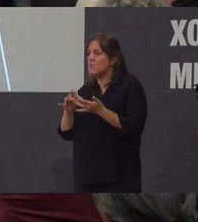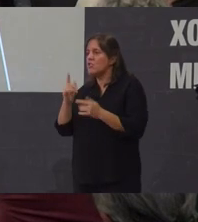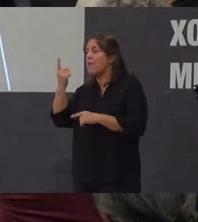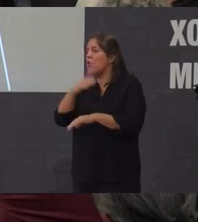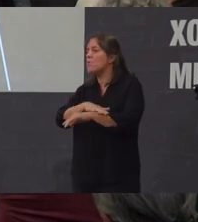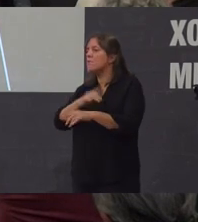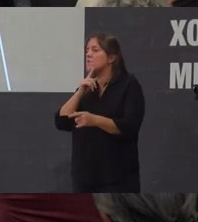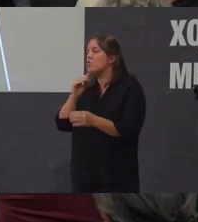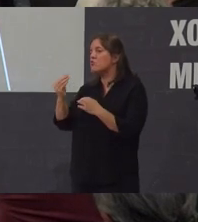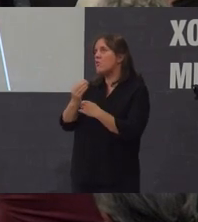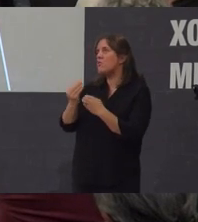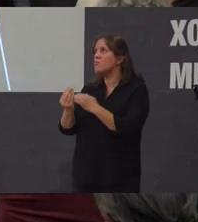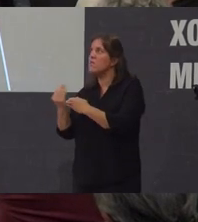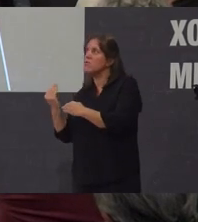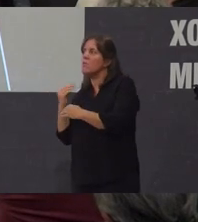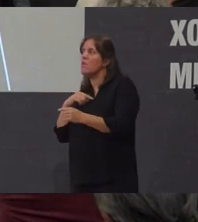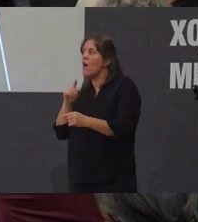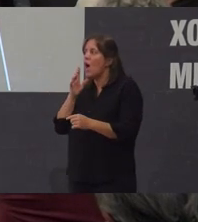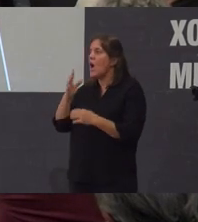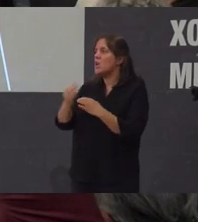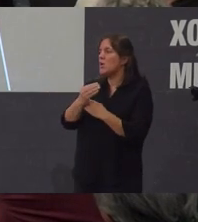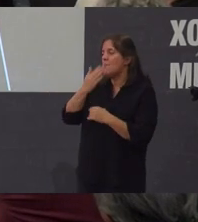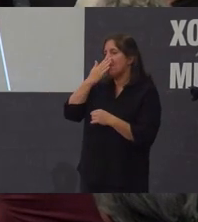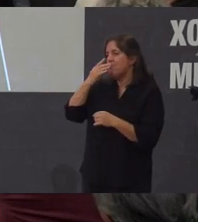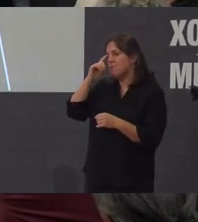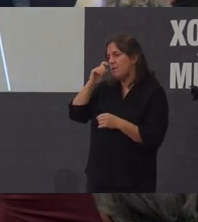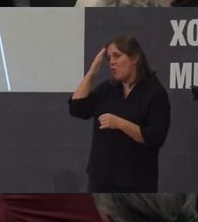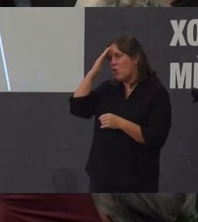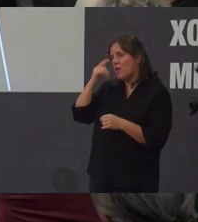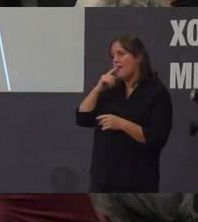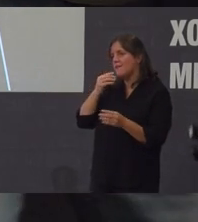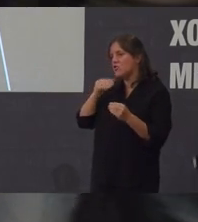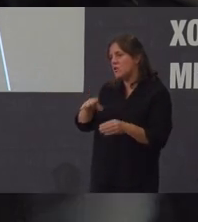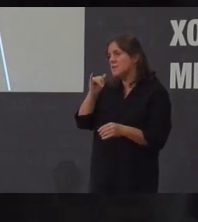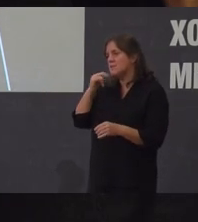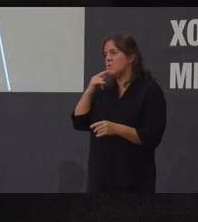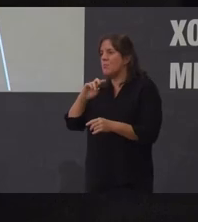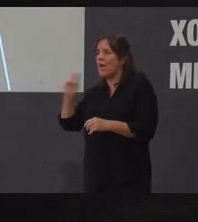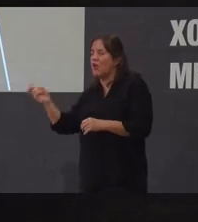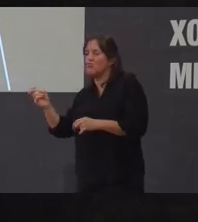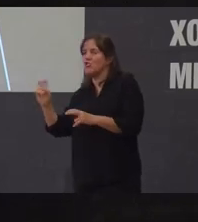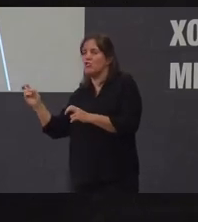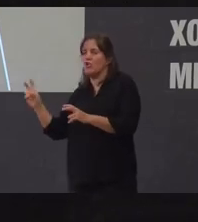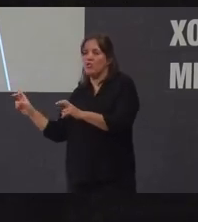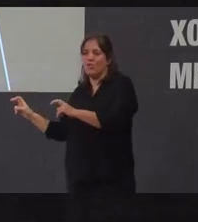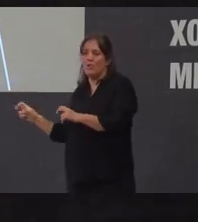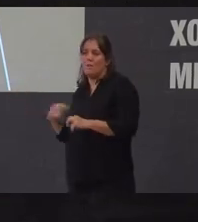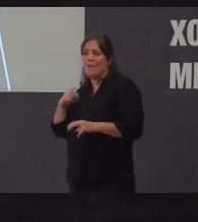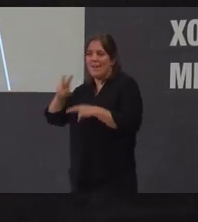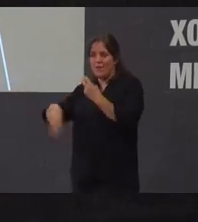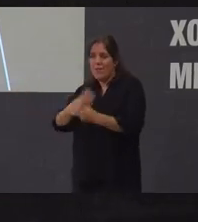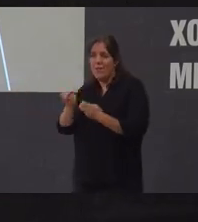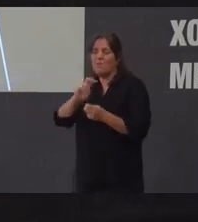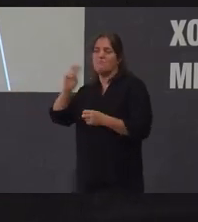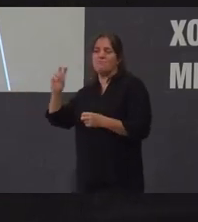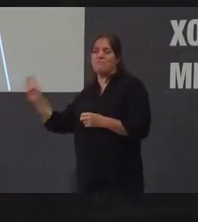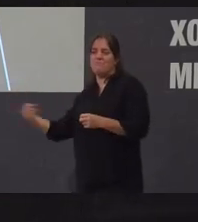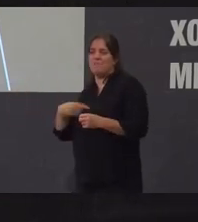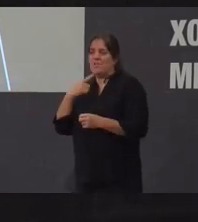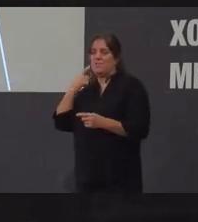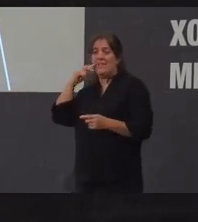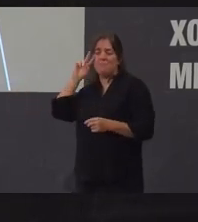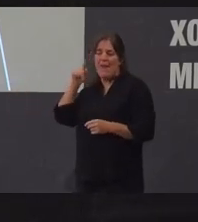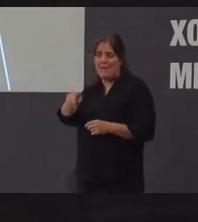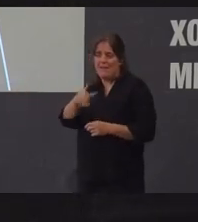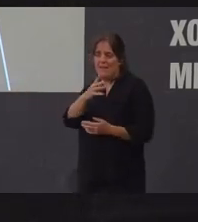ou podes conseguir unha subvención para a memoria histórica, sí, pero tamén podes conseguir para outra cosa, para a restauración, para... Entón,